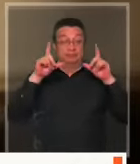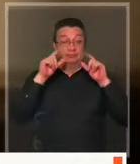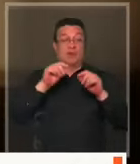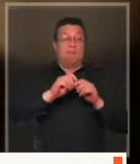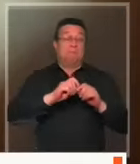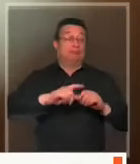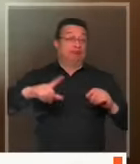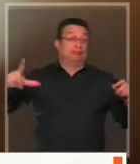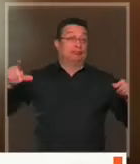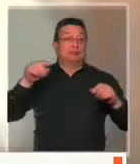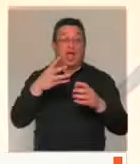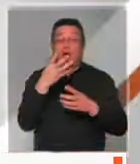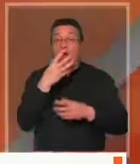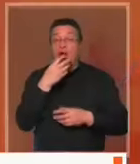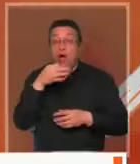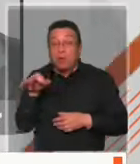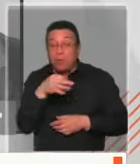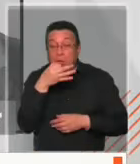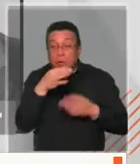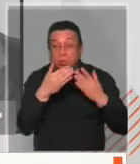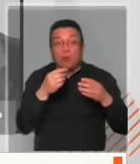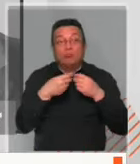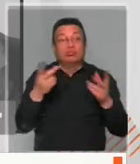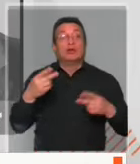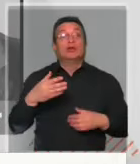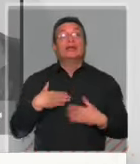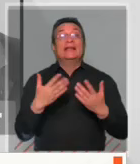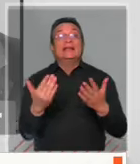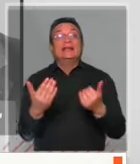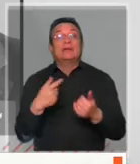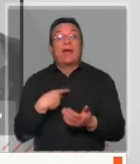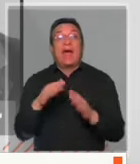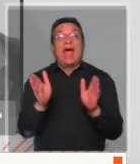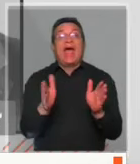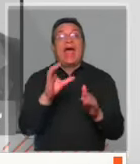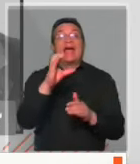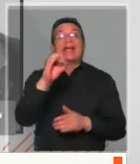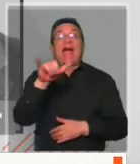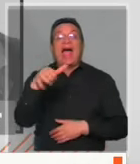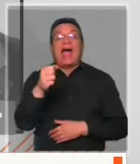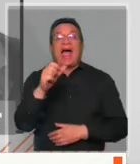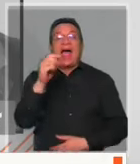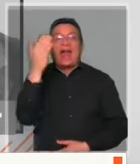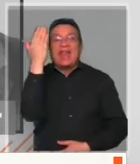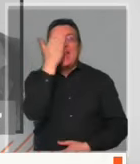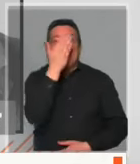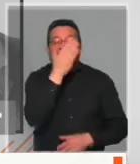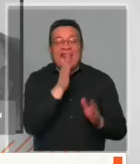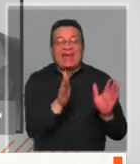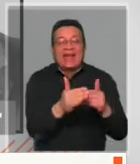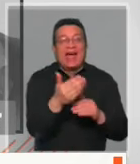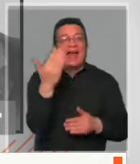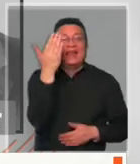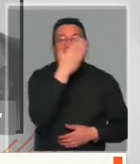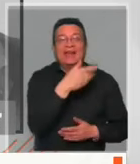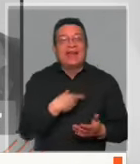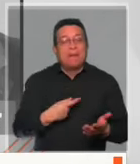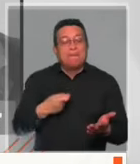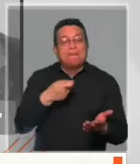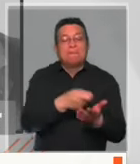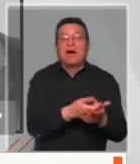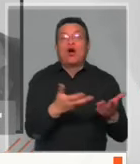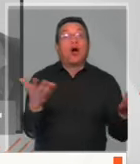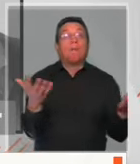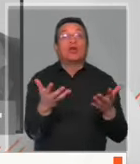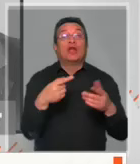Pandora por este audio filtrado. Necesitamos una caja para gatos, una caja negra. ¿Y esa caja negra por qué? Parte